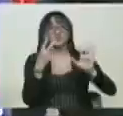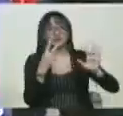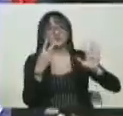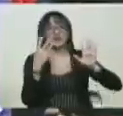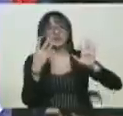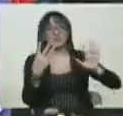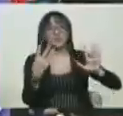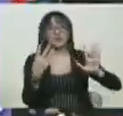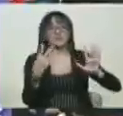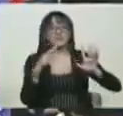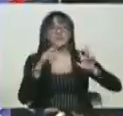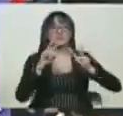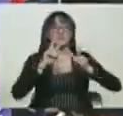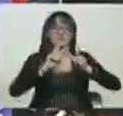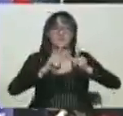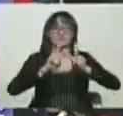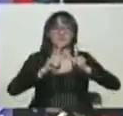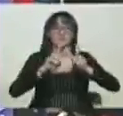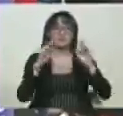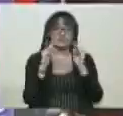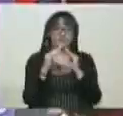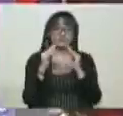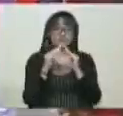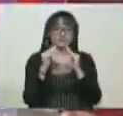80.879 viviendas.